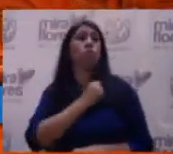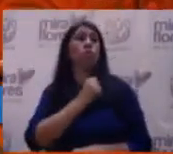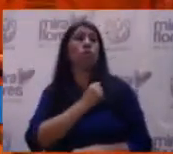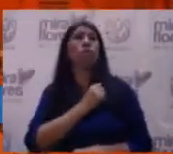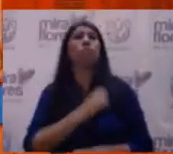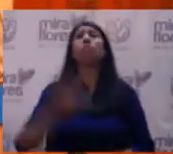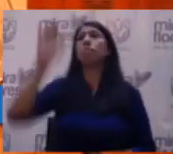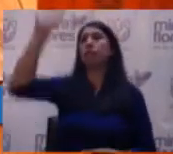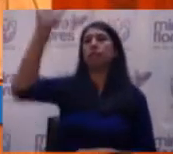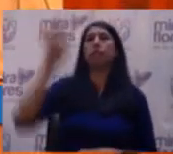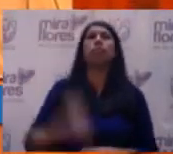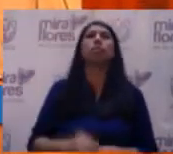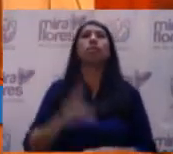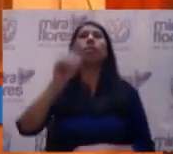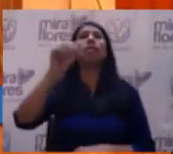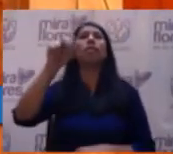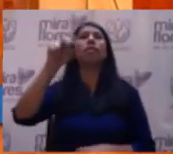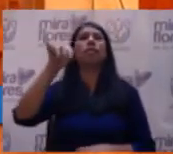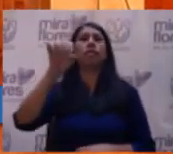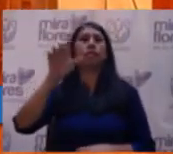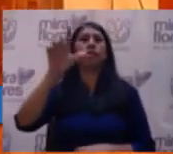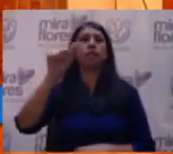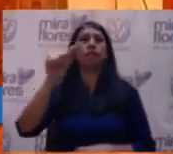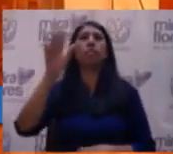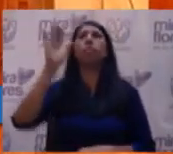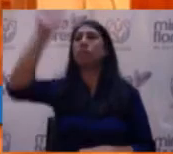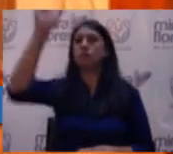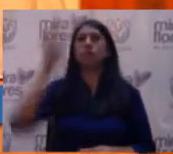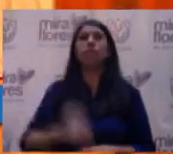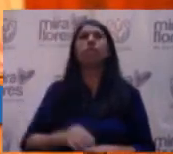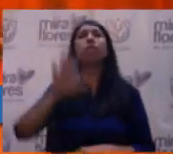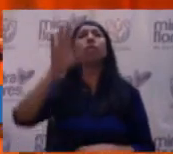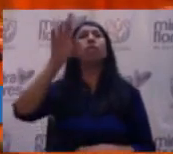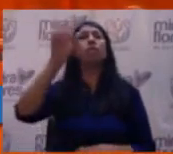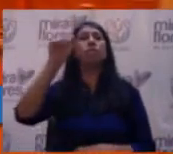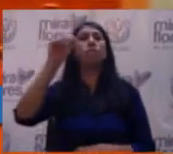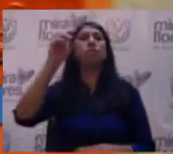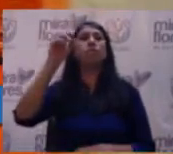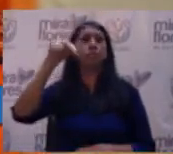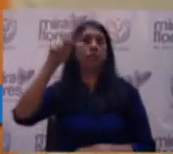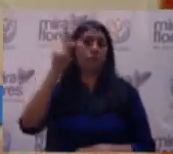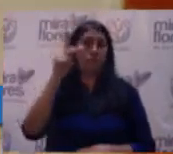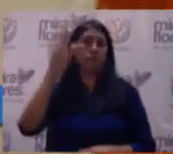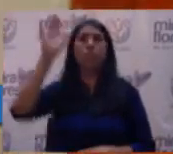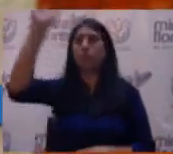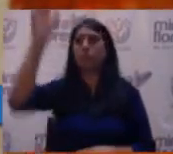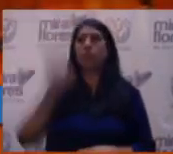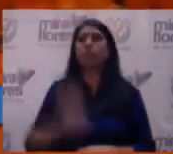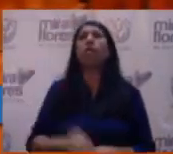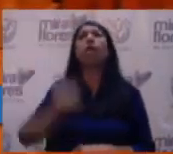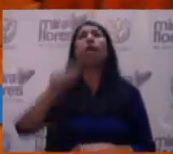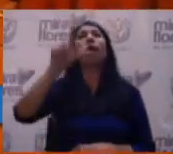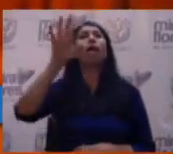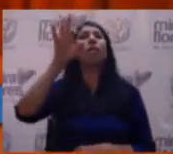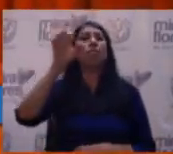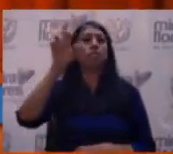Watson, Daniela Sofía Lozano Vítor, Franca Rey Camino, Alfredo Esteban Lee